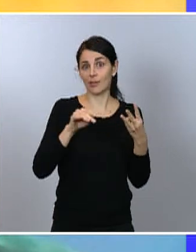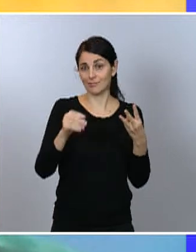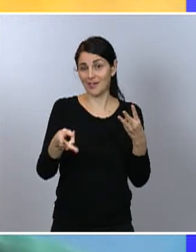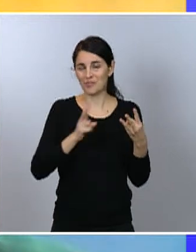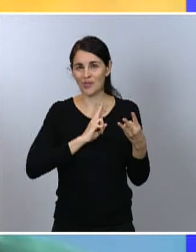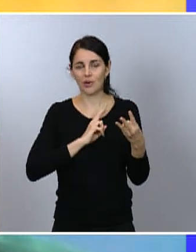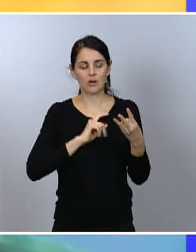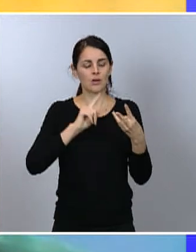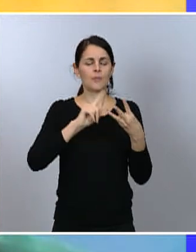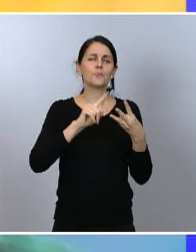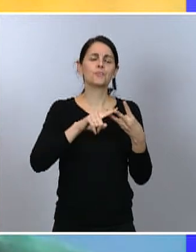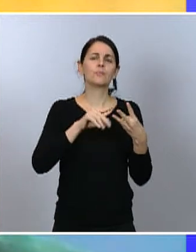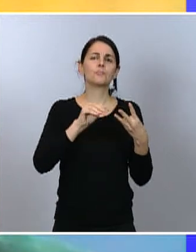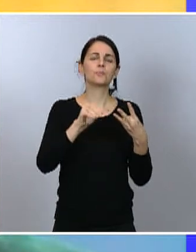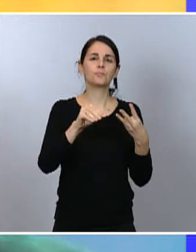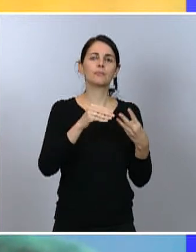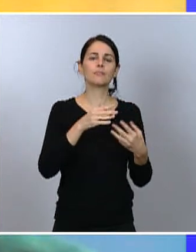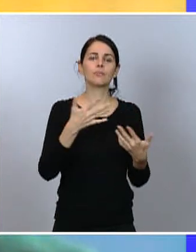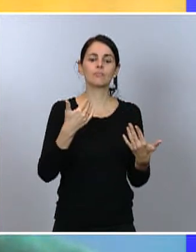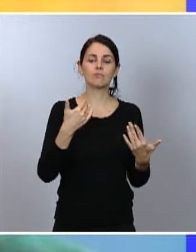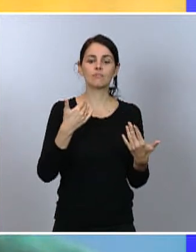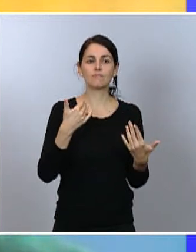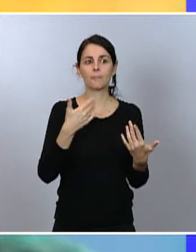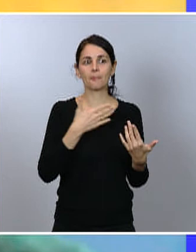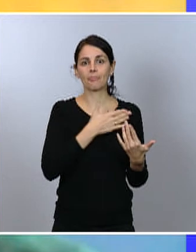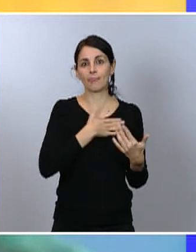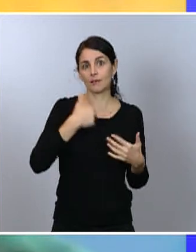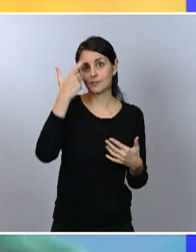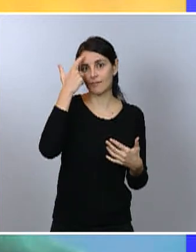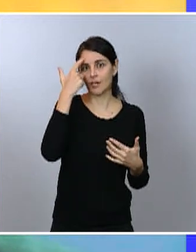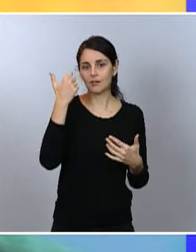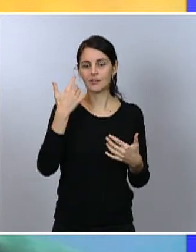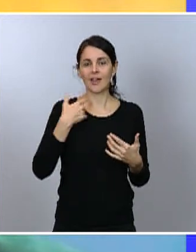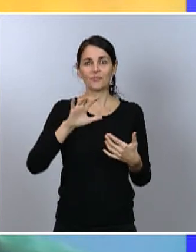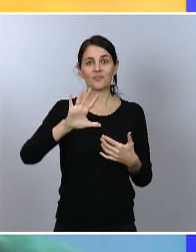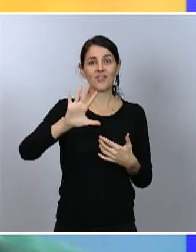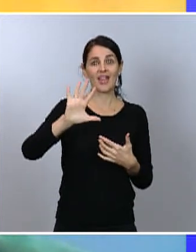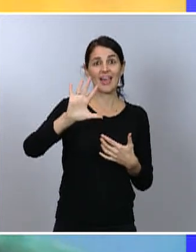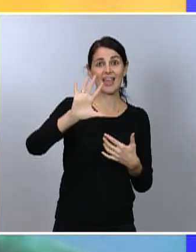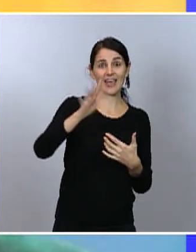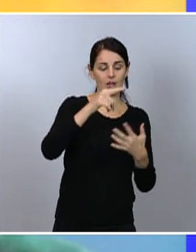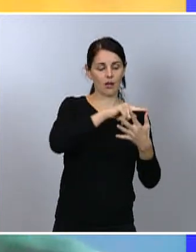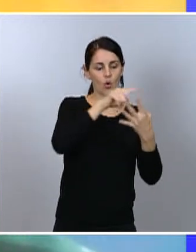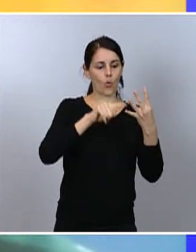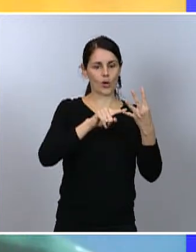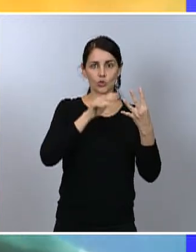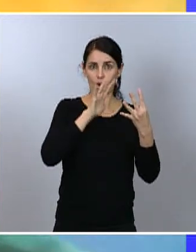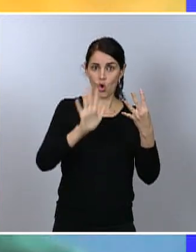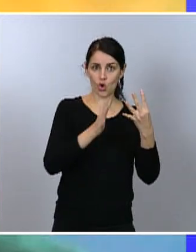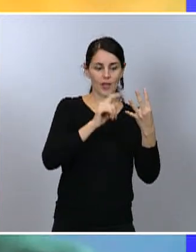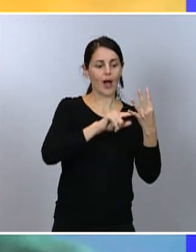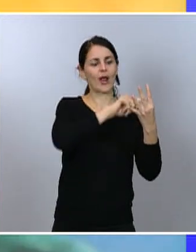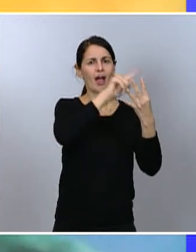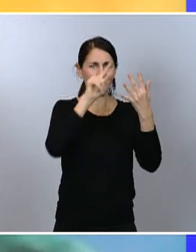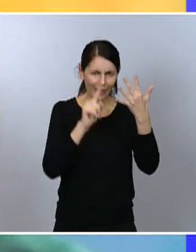saber si están ya en marcha o si se quiere poner en marcha una quinta ronda de este estudio de seroprevalencia, sobre todo con el interés de